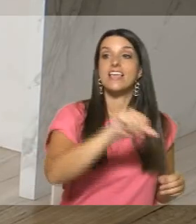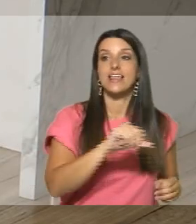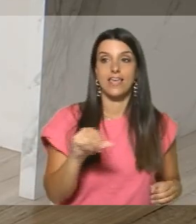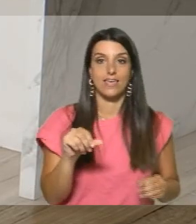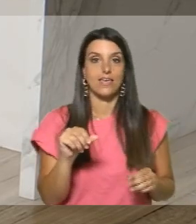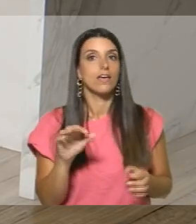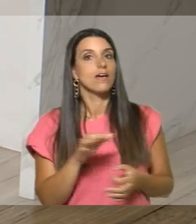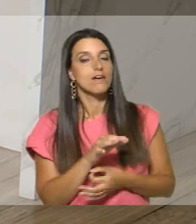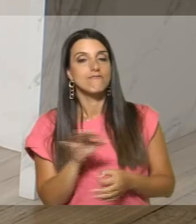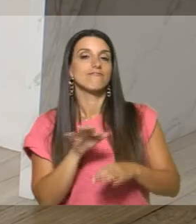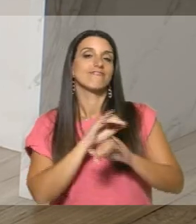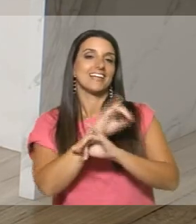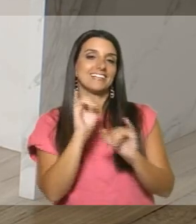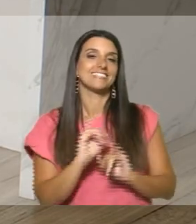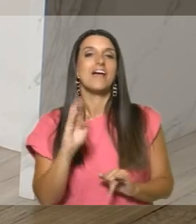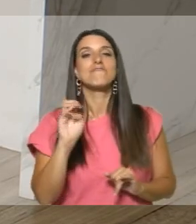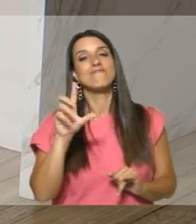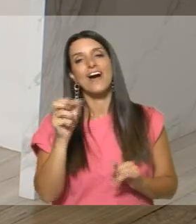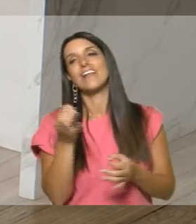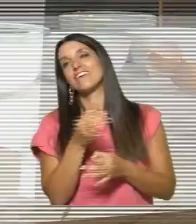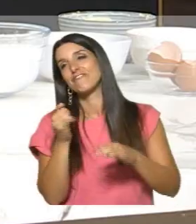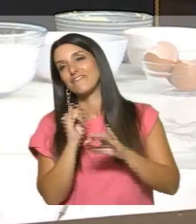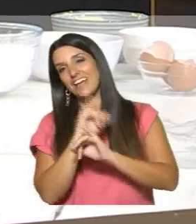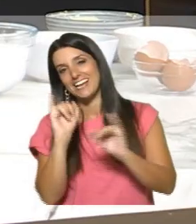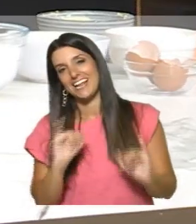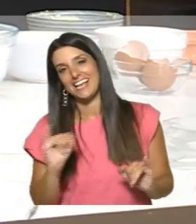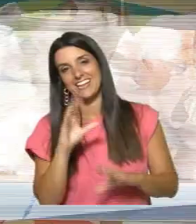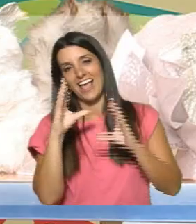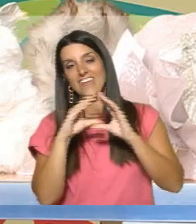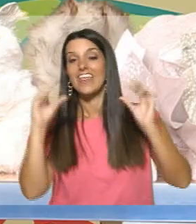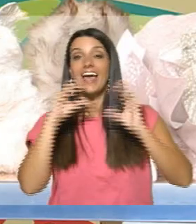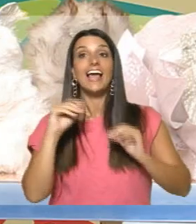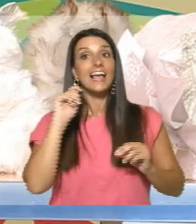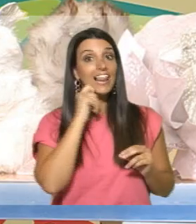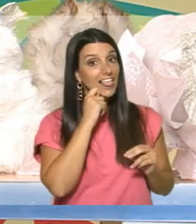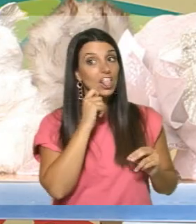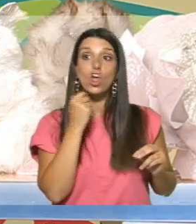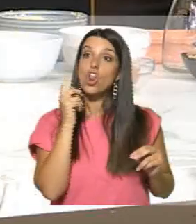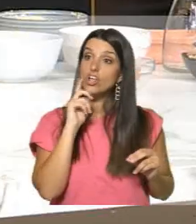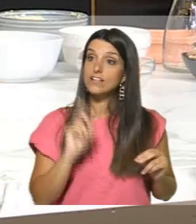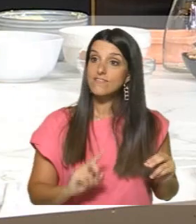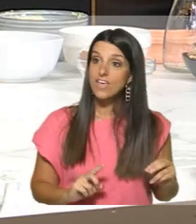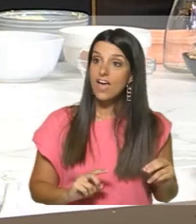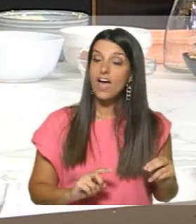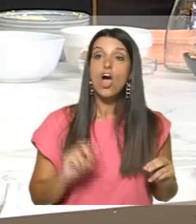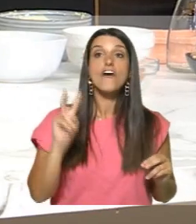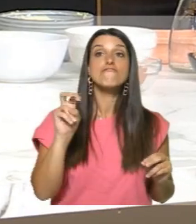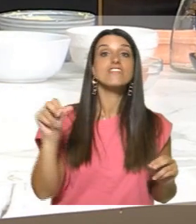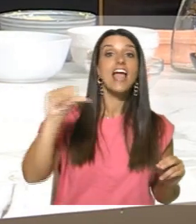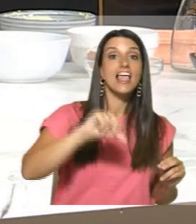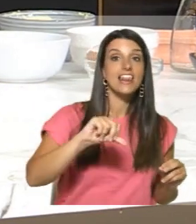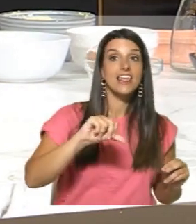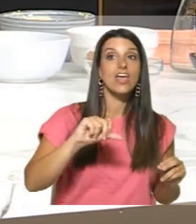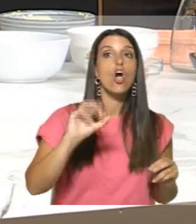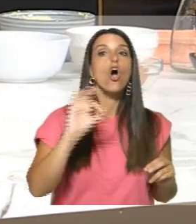alcohol. Felicidades para todos, especial para Paula, nos dicen Alejandro y María. Qué lindo, qué bueno ese pique, mirá vos. Lo vamos a aplicar, así que vinagre con alcohol